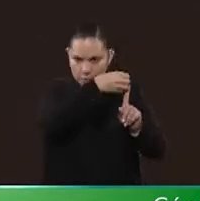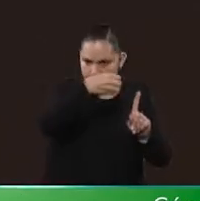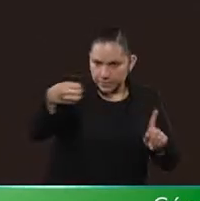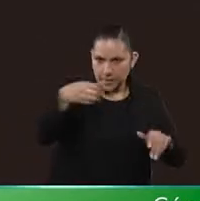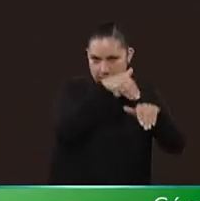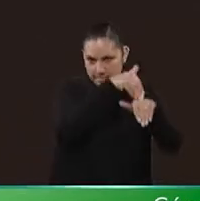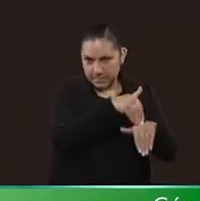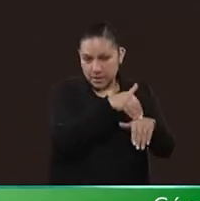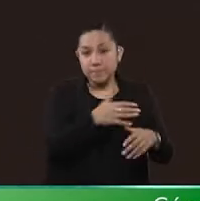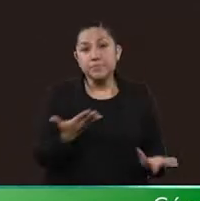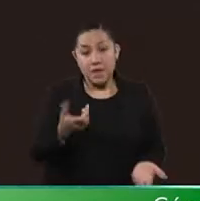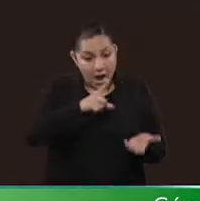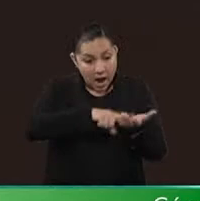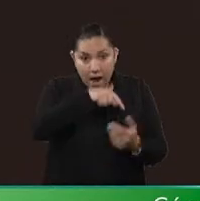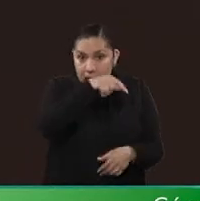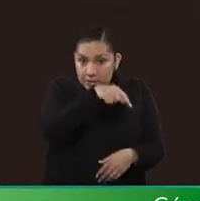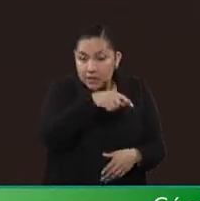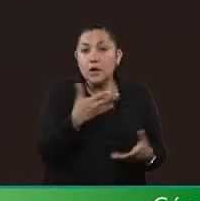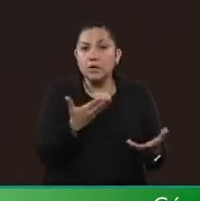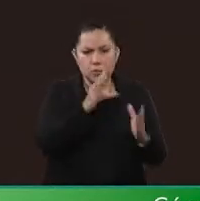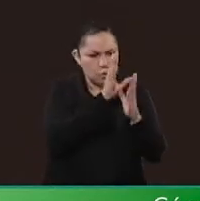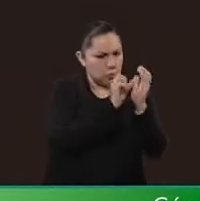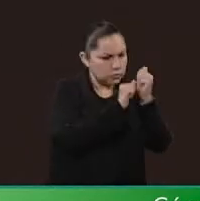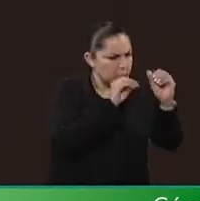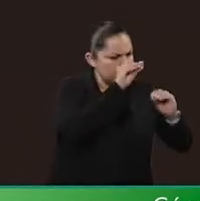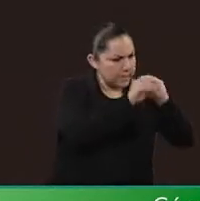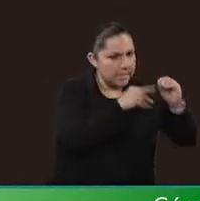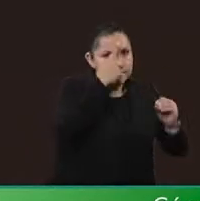la ciudadanía misma.